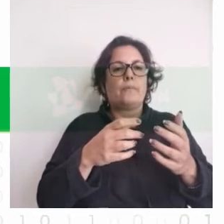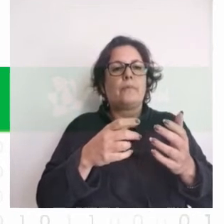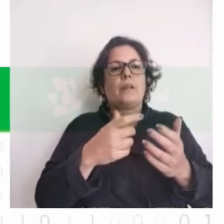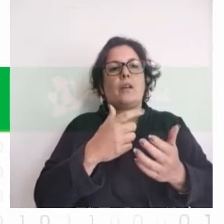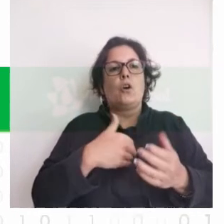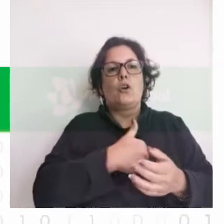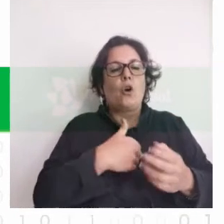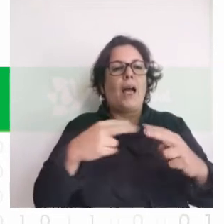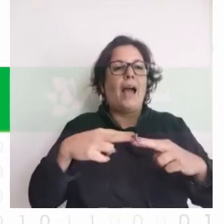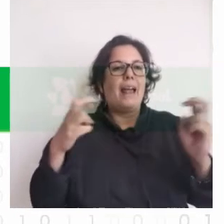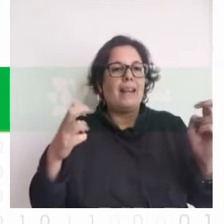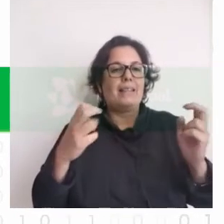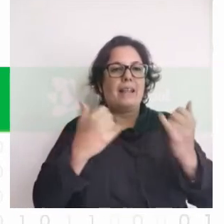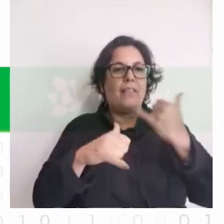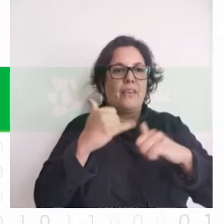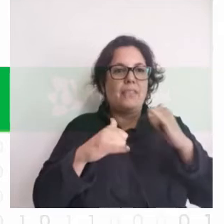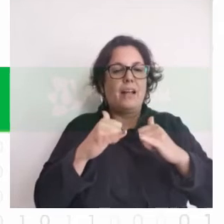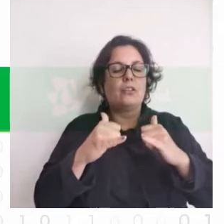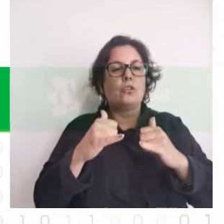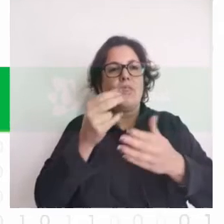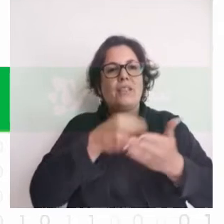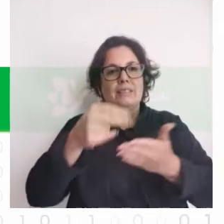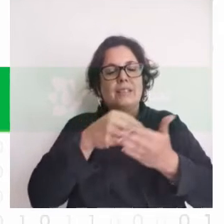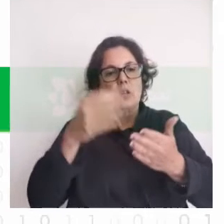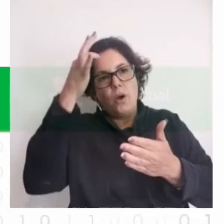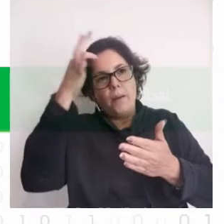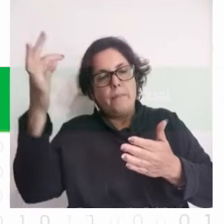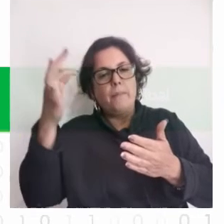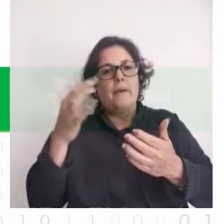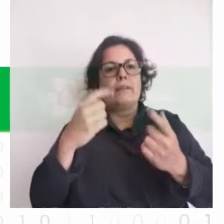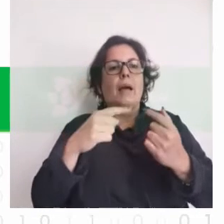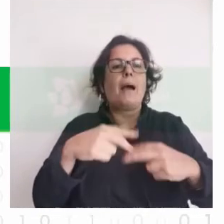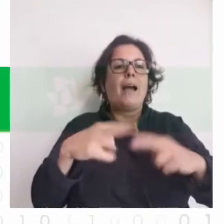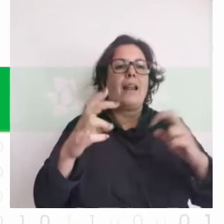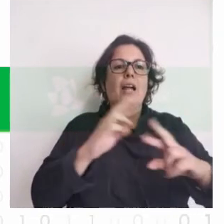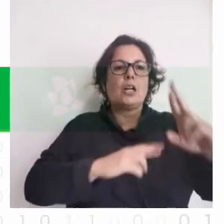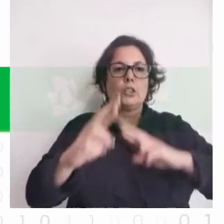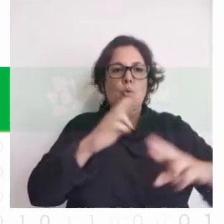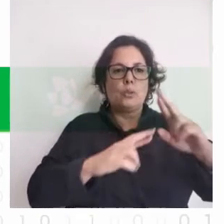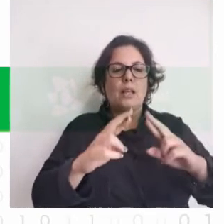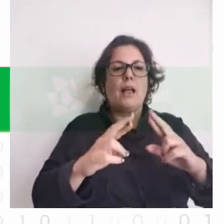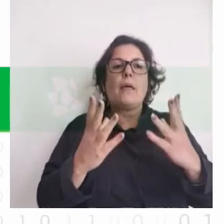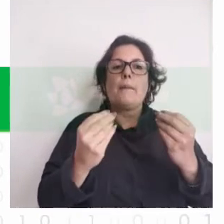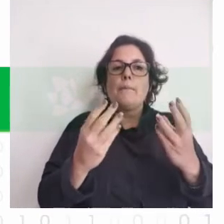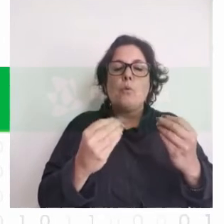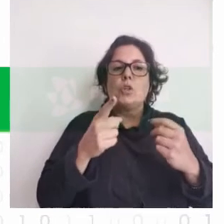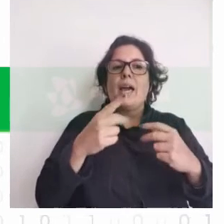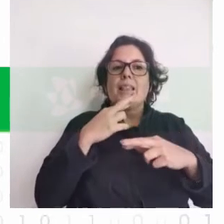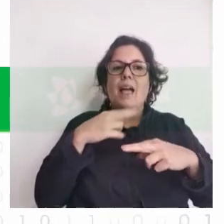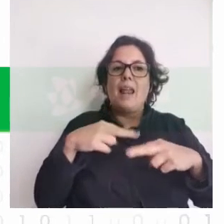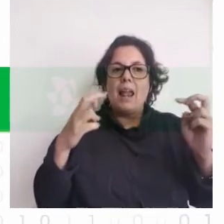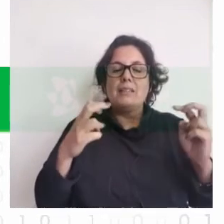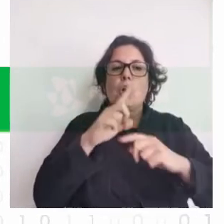de datos, tanto para el diseño experimental como para el análisis de sus resultados. Mucha de la riqueza de este análisis, de las conclusiones